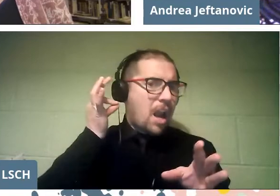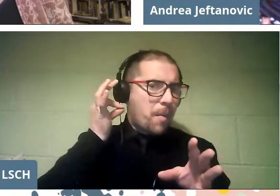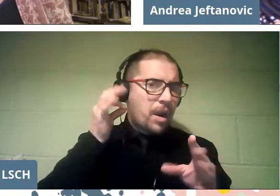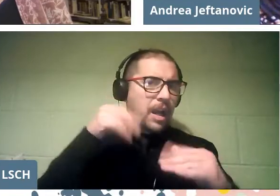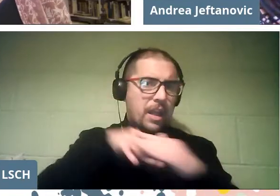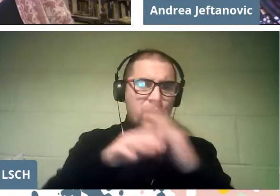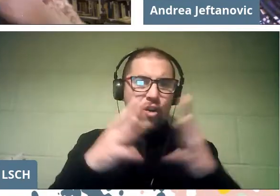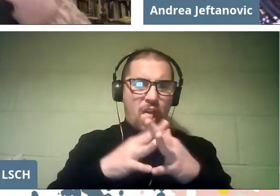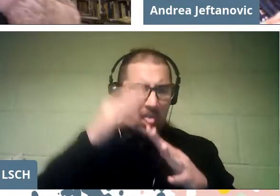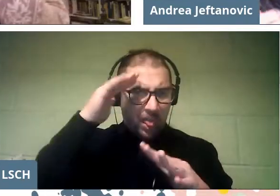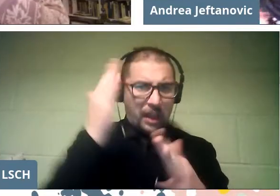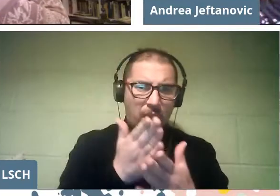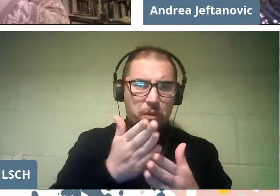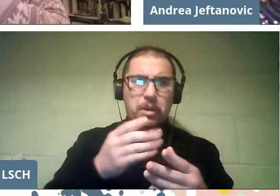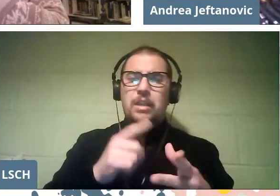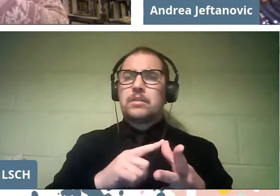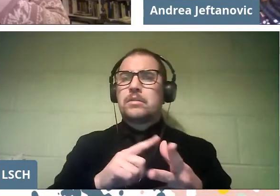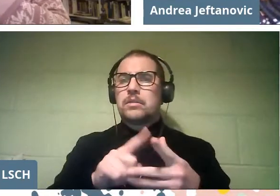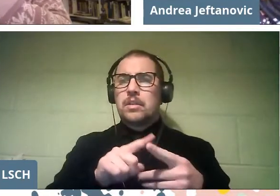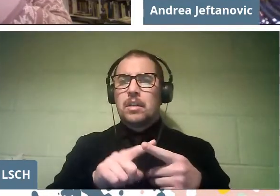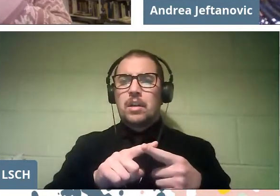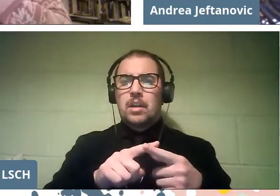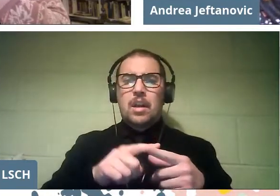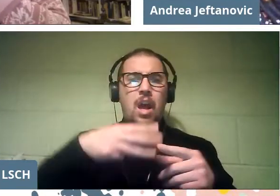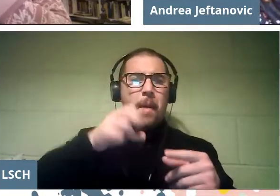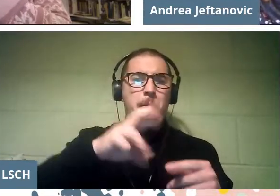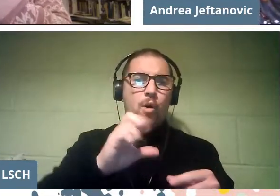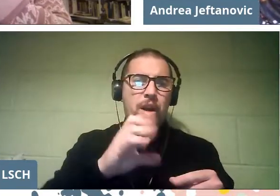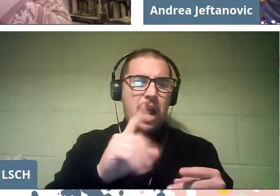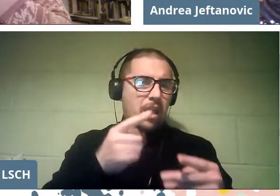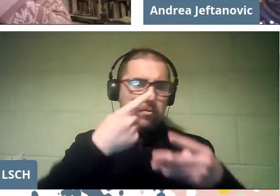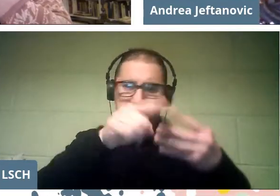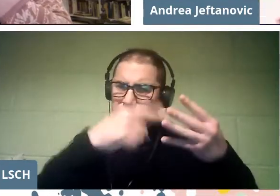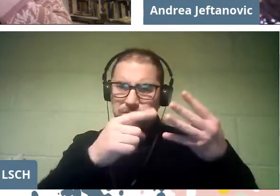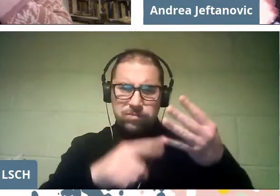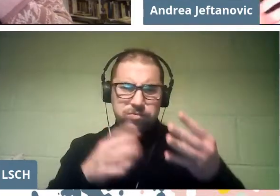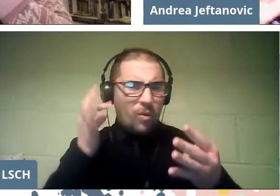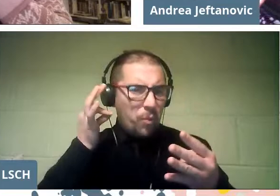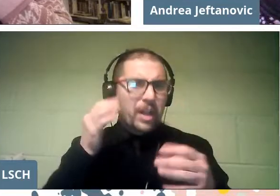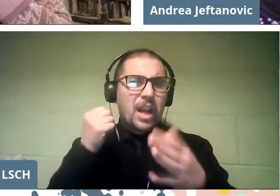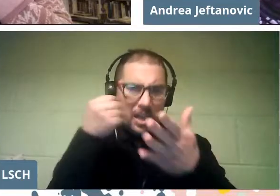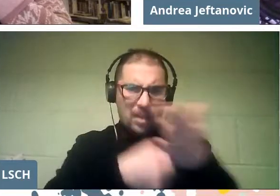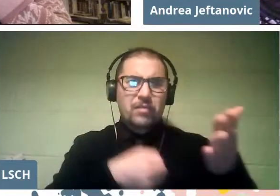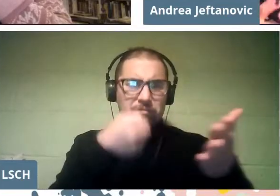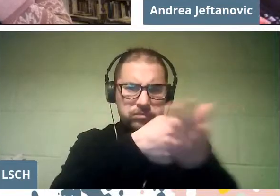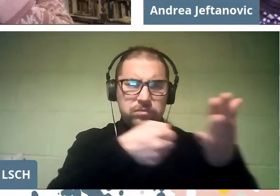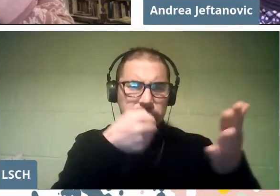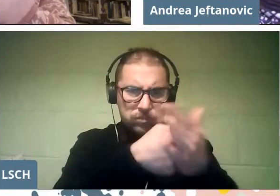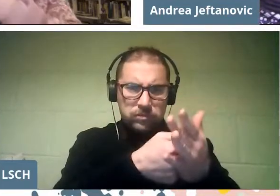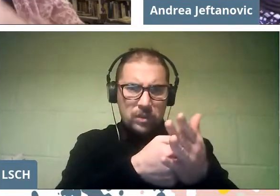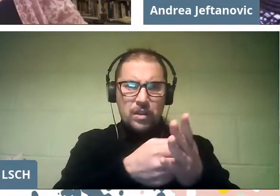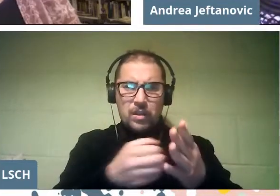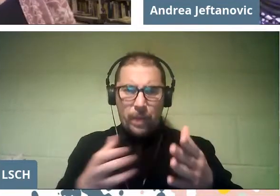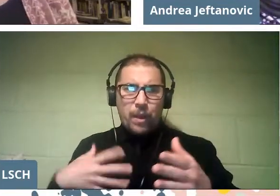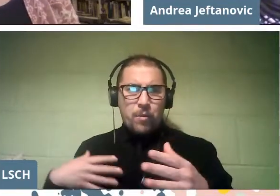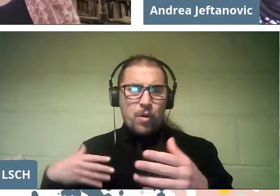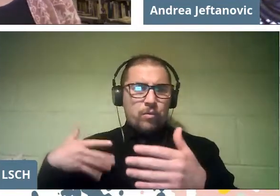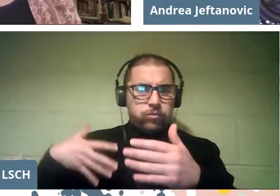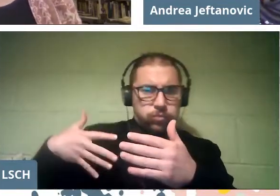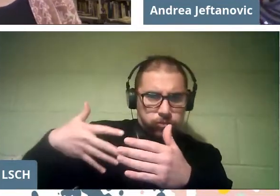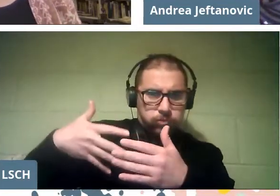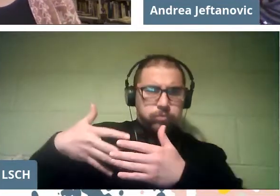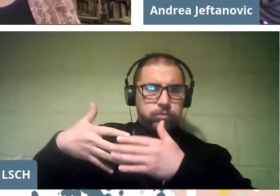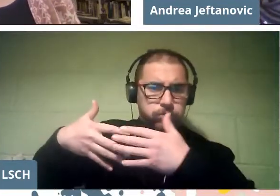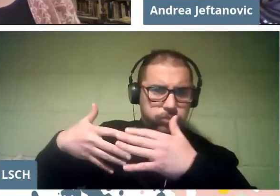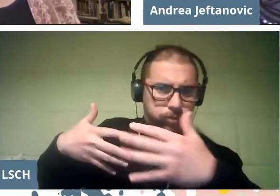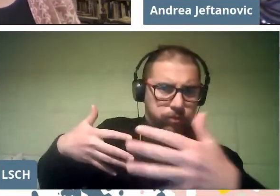dictadura, la morada, y así también pensar que todo esto es un relevo, una gran posta entre